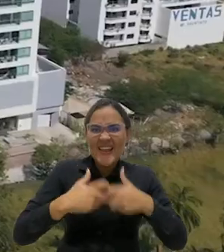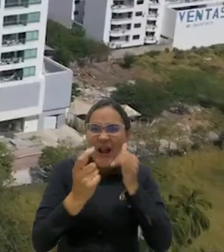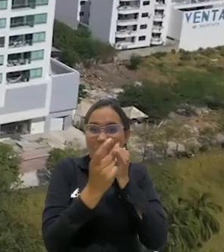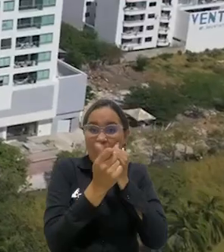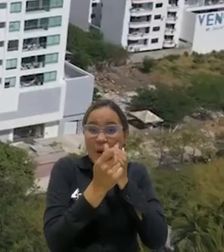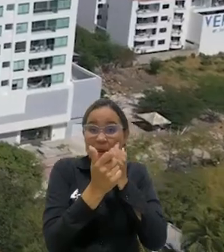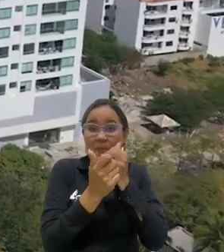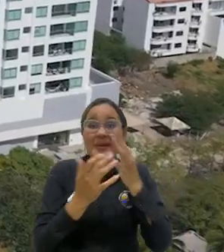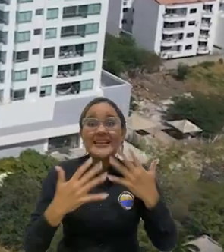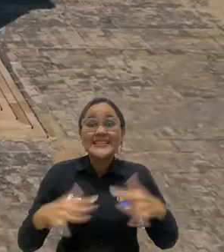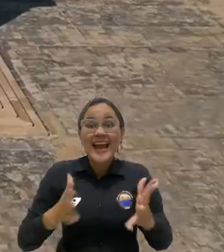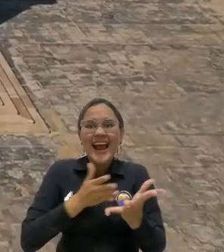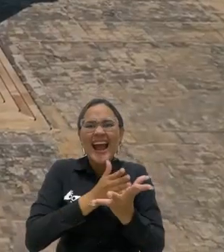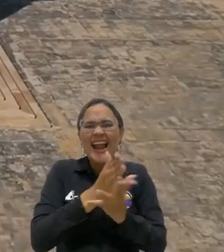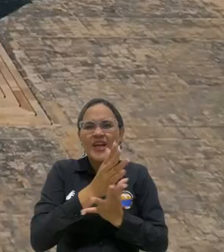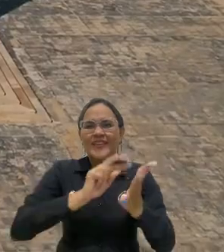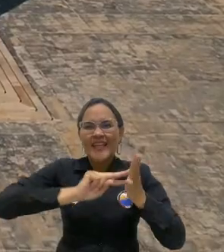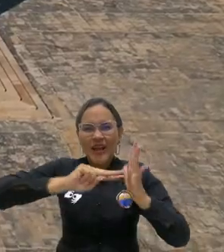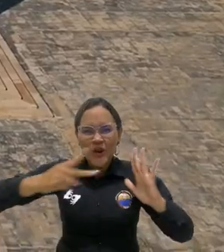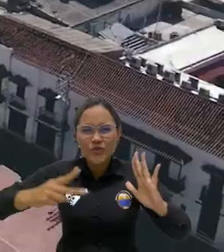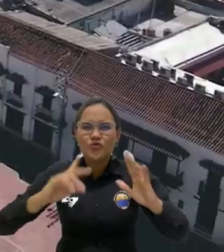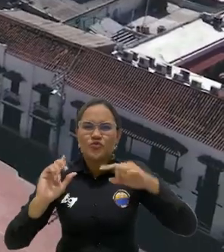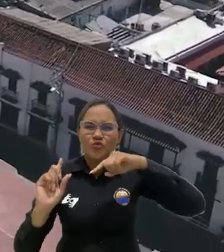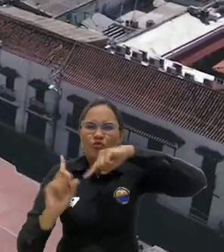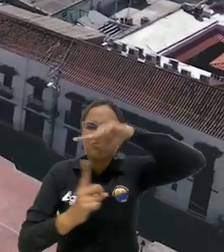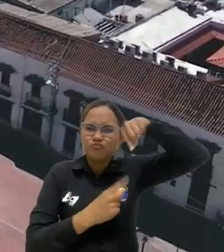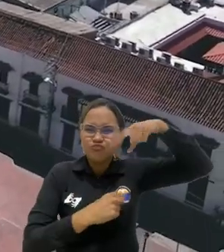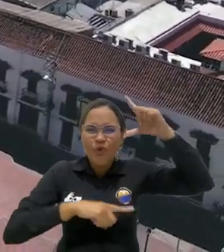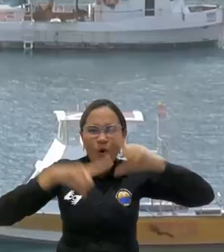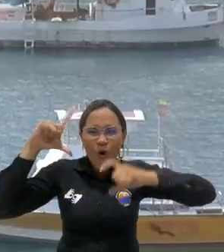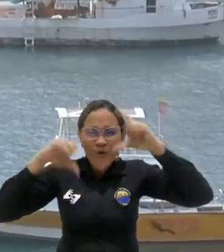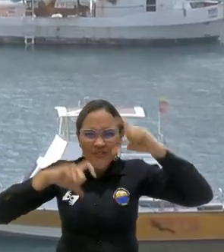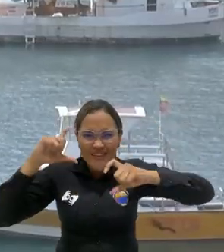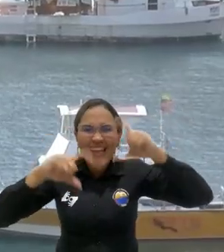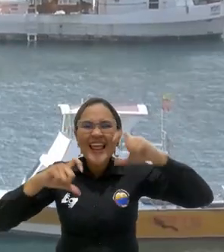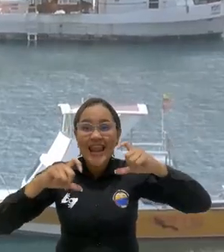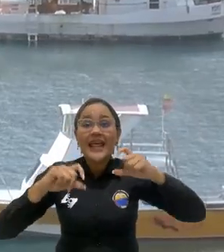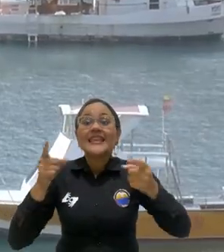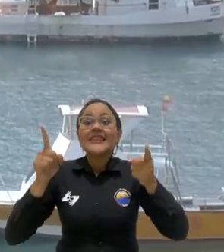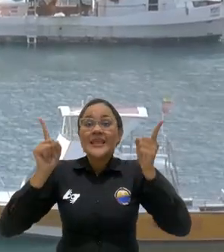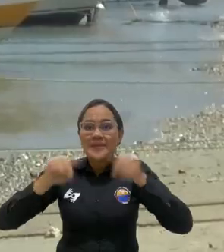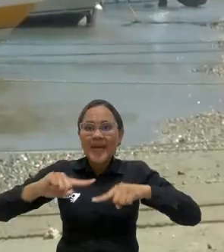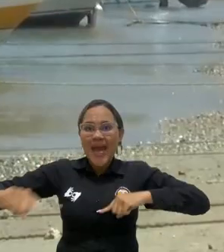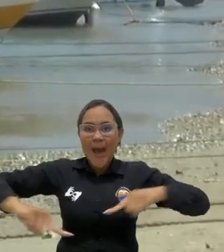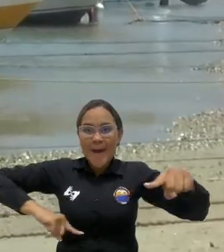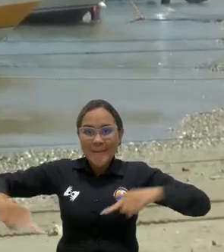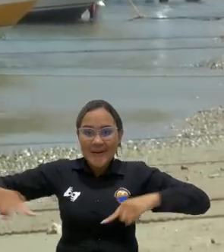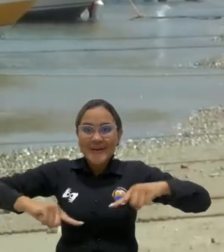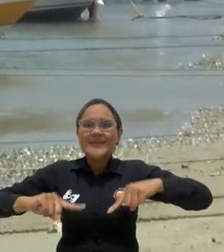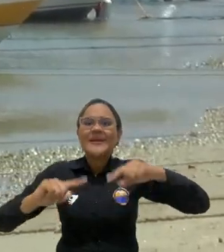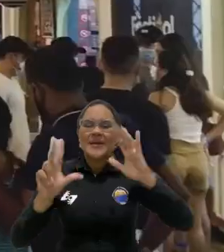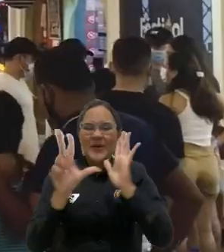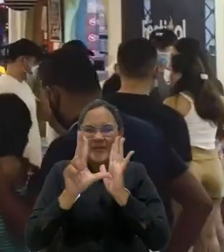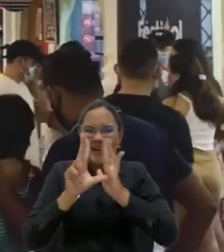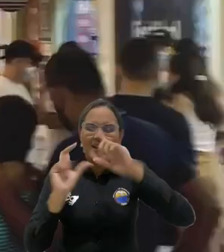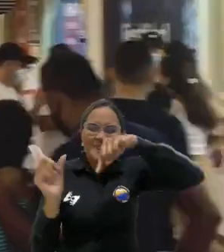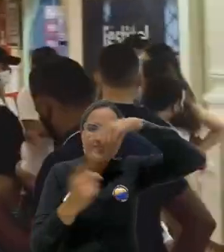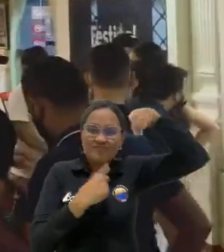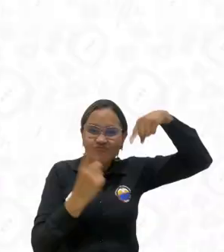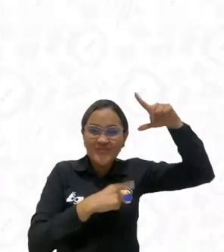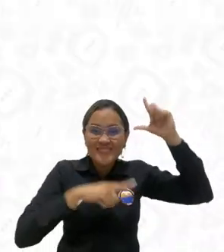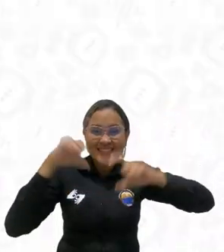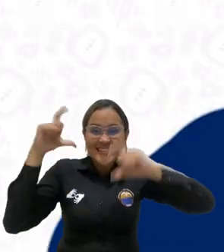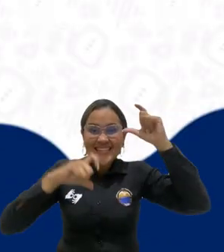con la acreditación de los programas de tecnología en gestión hotelera y turística y administración de empresas turísticas y hoteleras por ciclos